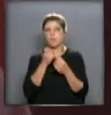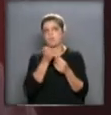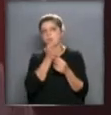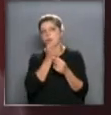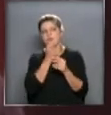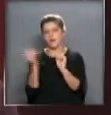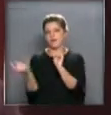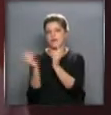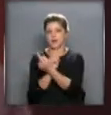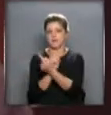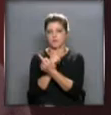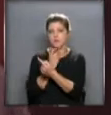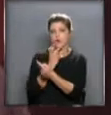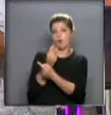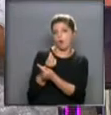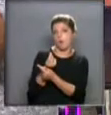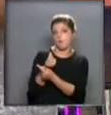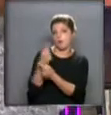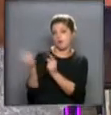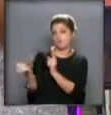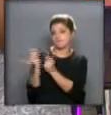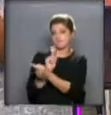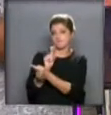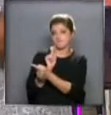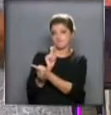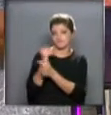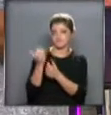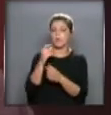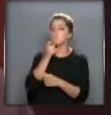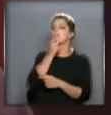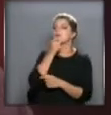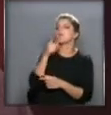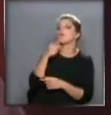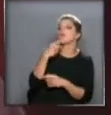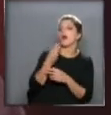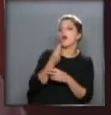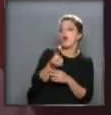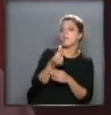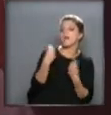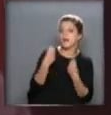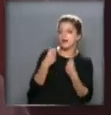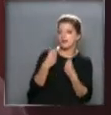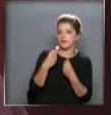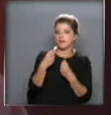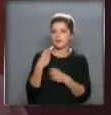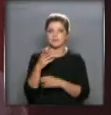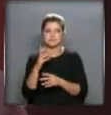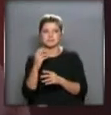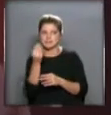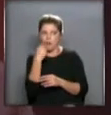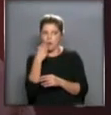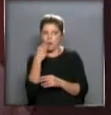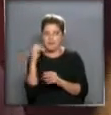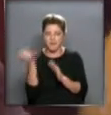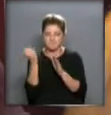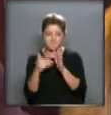compras algo en que le gustaría gastarlo y principalmente en comida